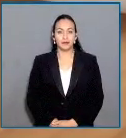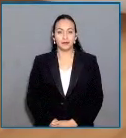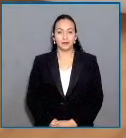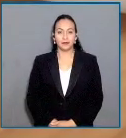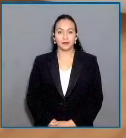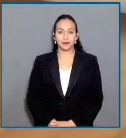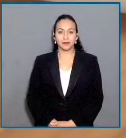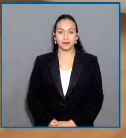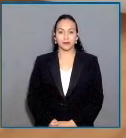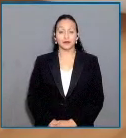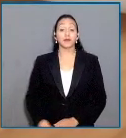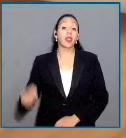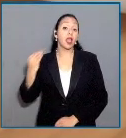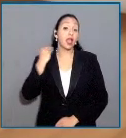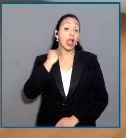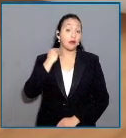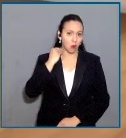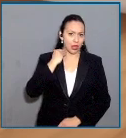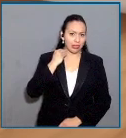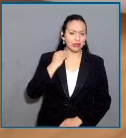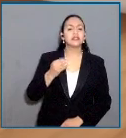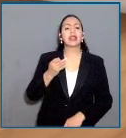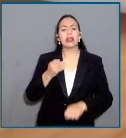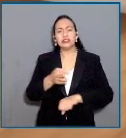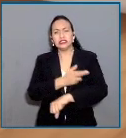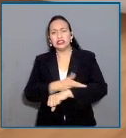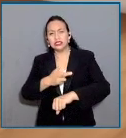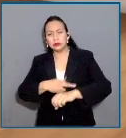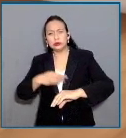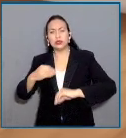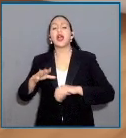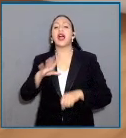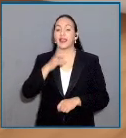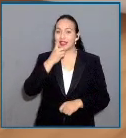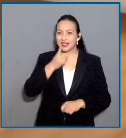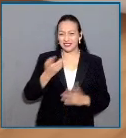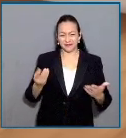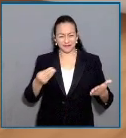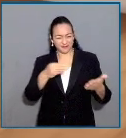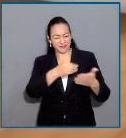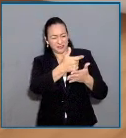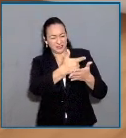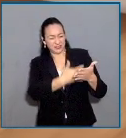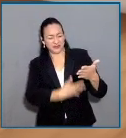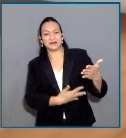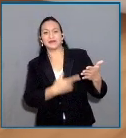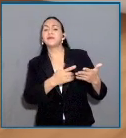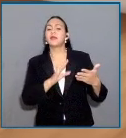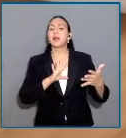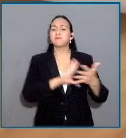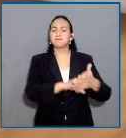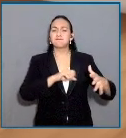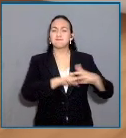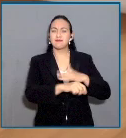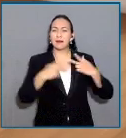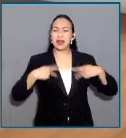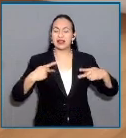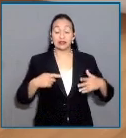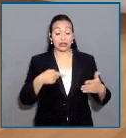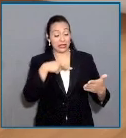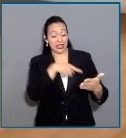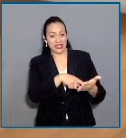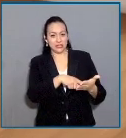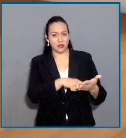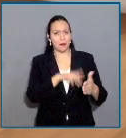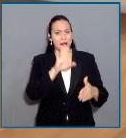Abogados litigantes consideraron que la ampliación de la prisión preventiva oficiosa es una medida autoritaria que pretende ocultar